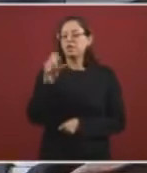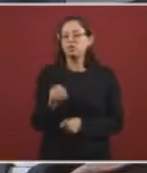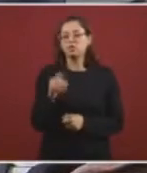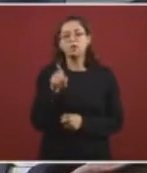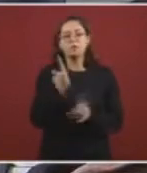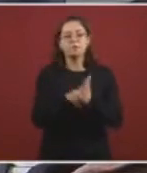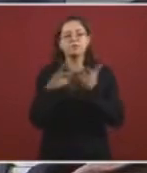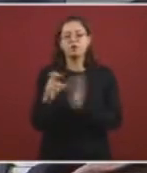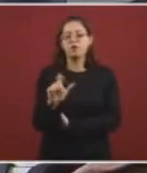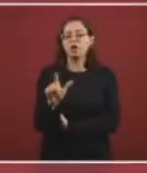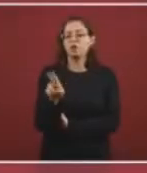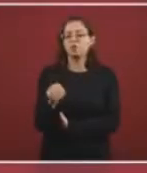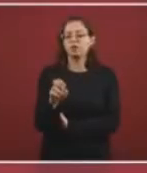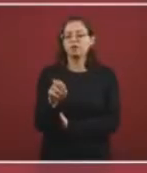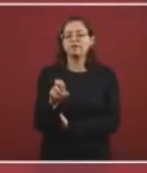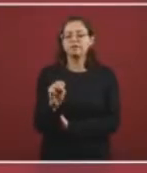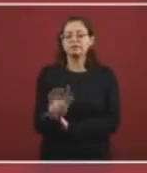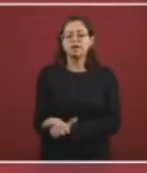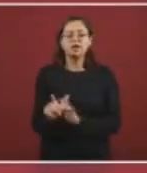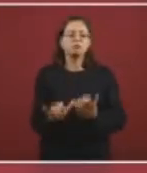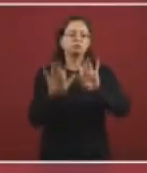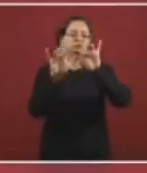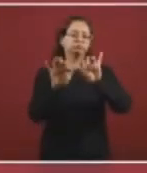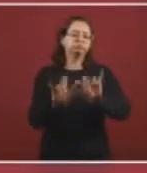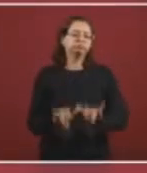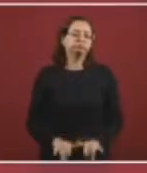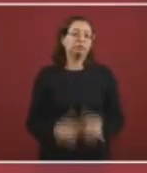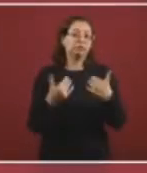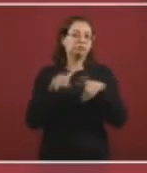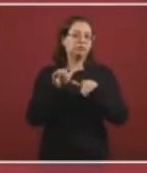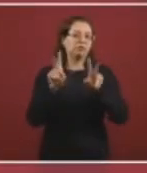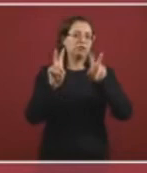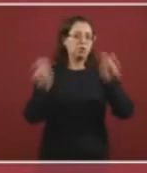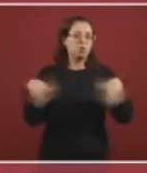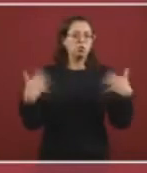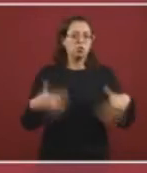muy interesante, se los recomiendo, sobre este tema.